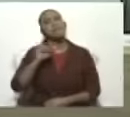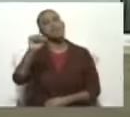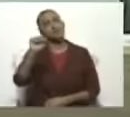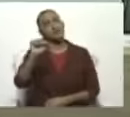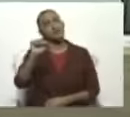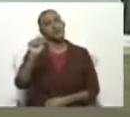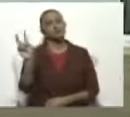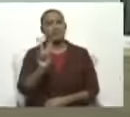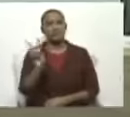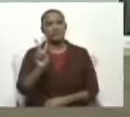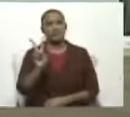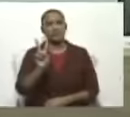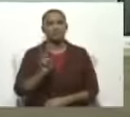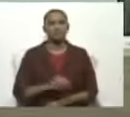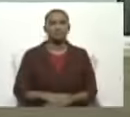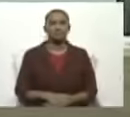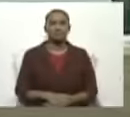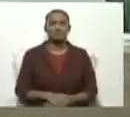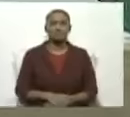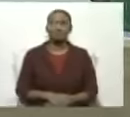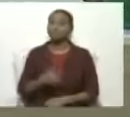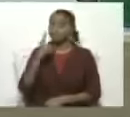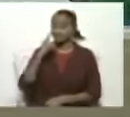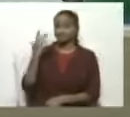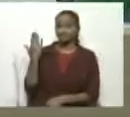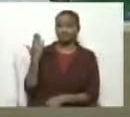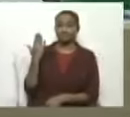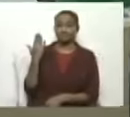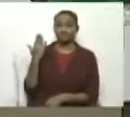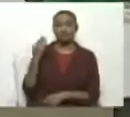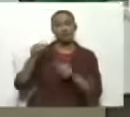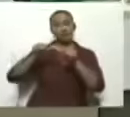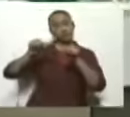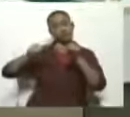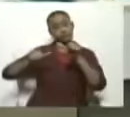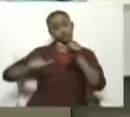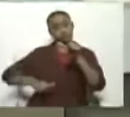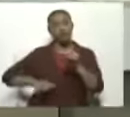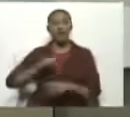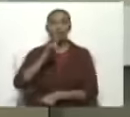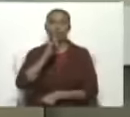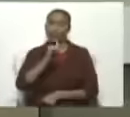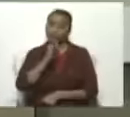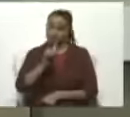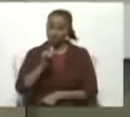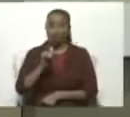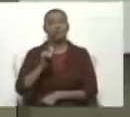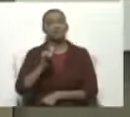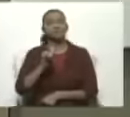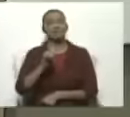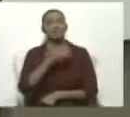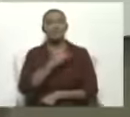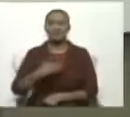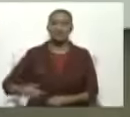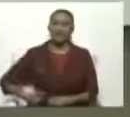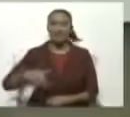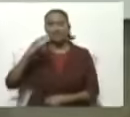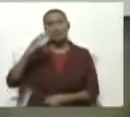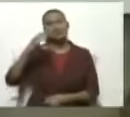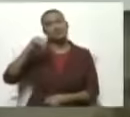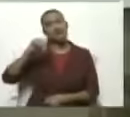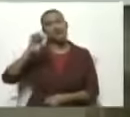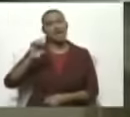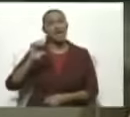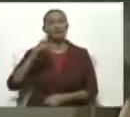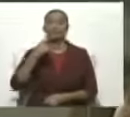Venezuela! Bien, acabamos de escuchar la intervención del presidente del Poder Electoral, doctor Elvis Amoroso. Ha dicho que se cumplieron todos los objetivos de